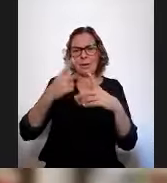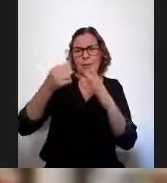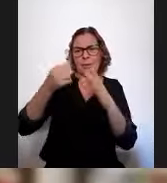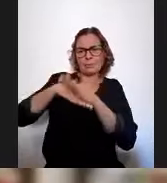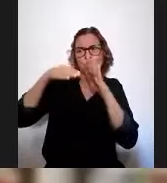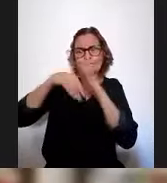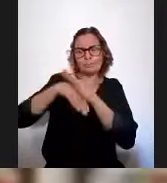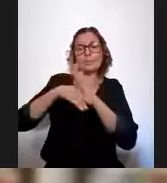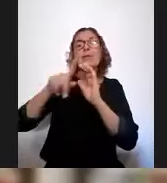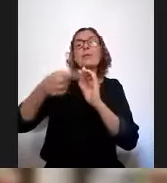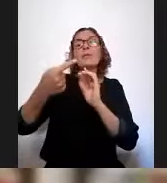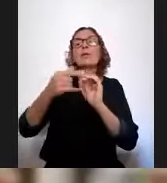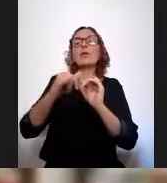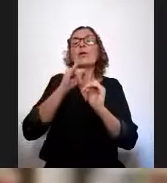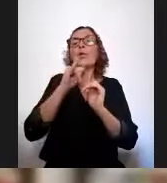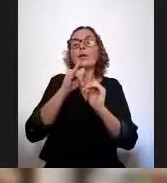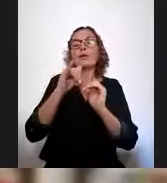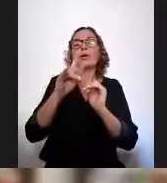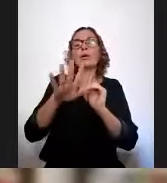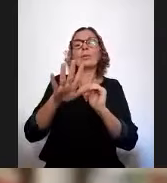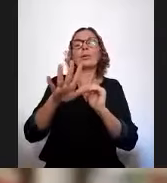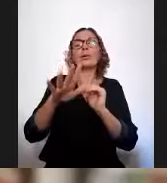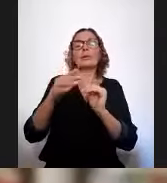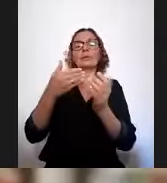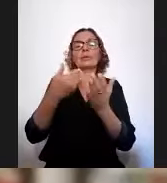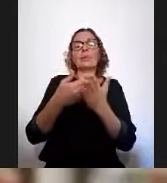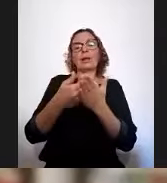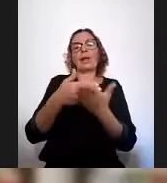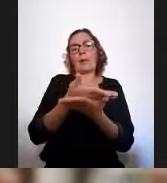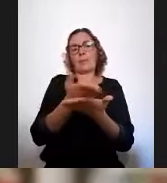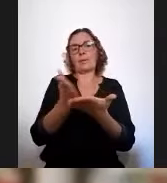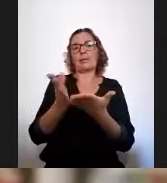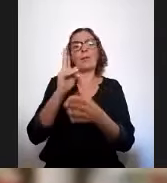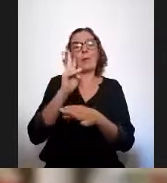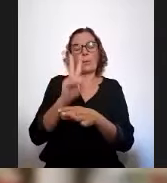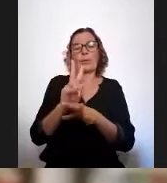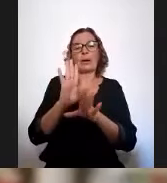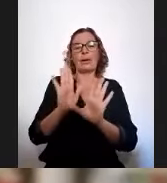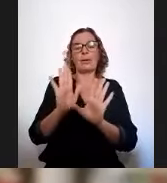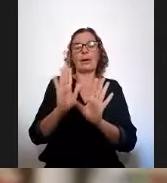Después se lo puesto y si no, queda en endeudo la presentación para que lo vean.